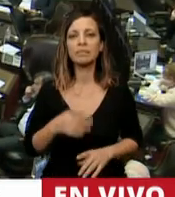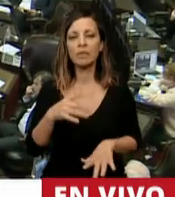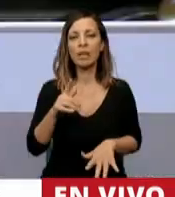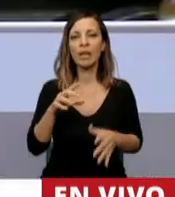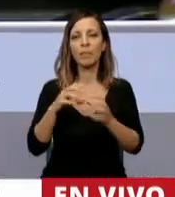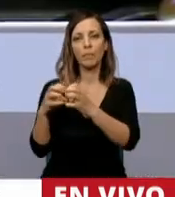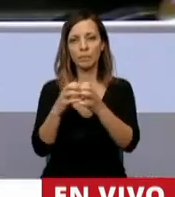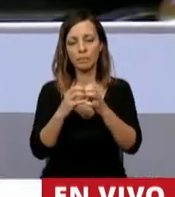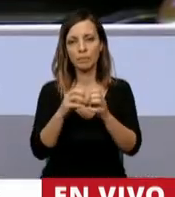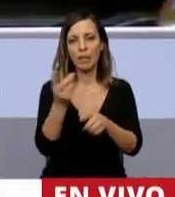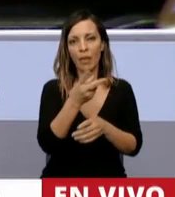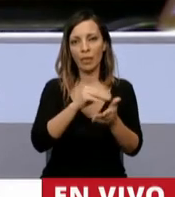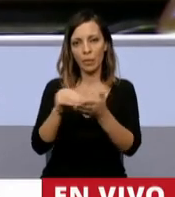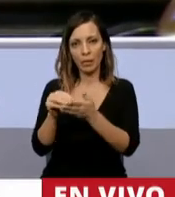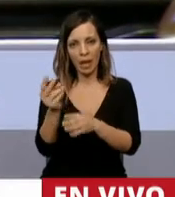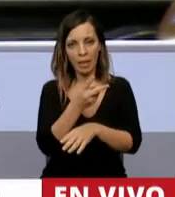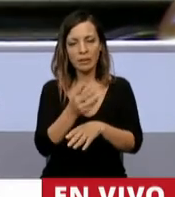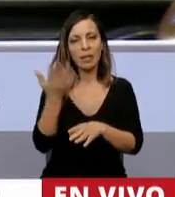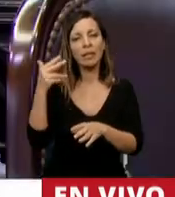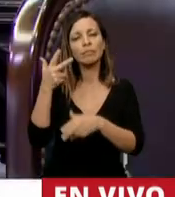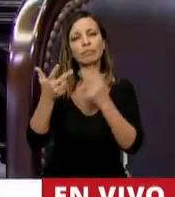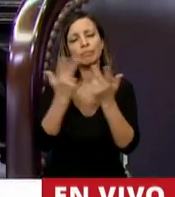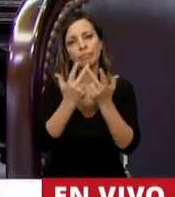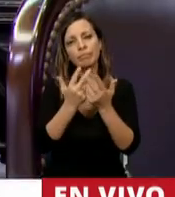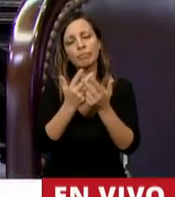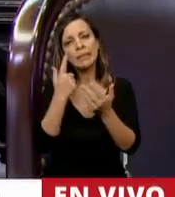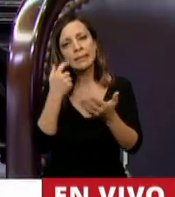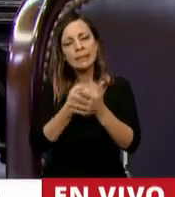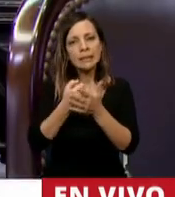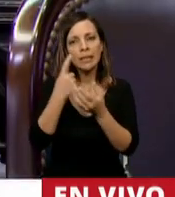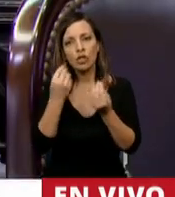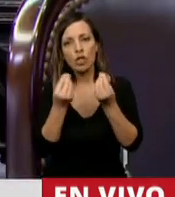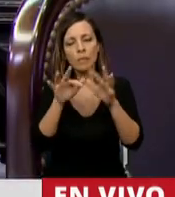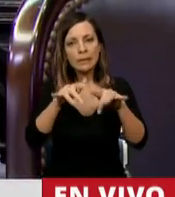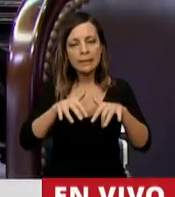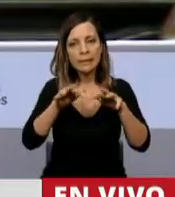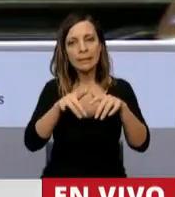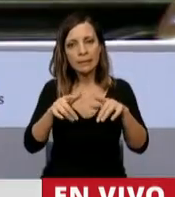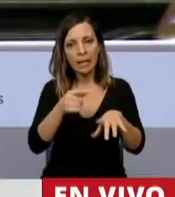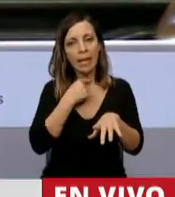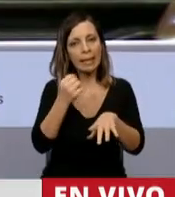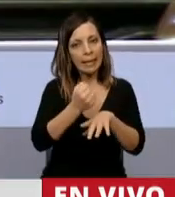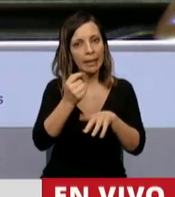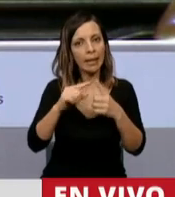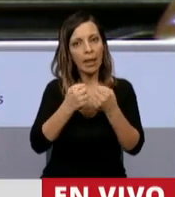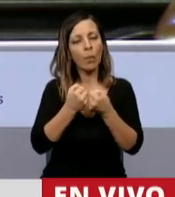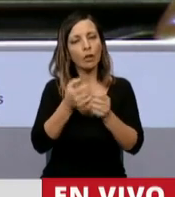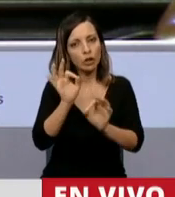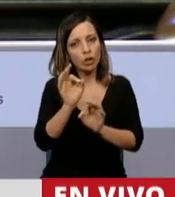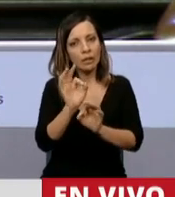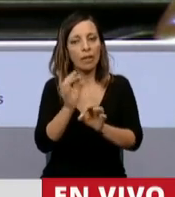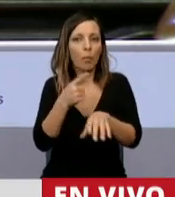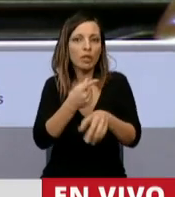diputada Banfi como la diputada Penaca habían estado hablando y tratando de producir este texto de consenso. Entiendo que está, digamos, que serían